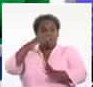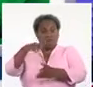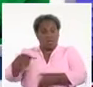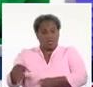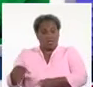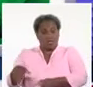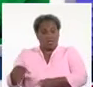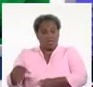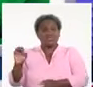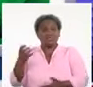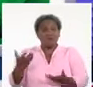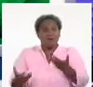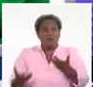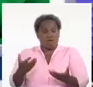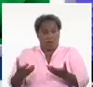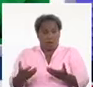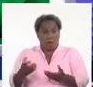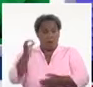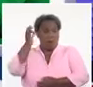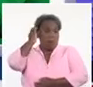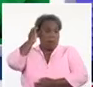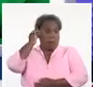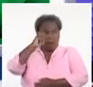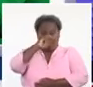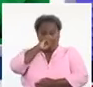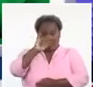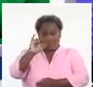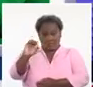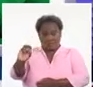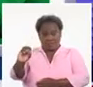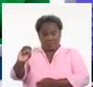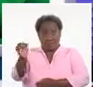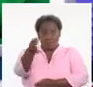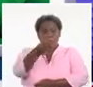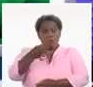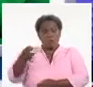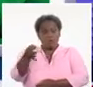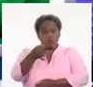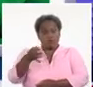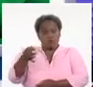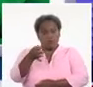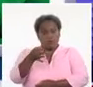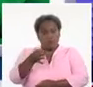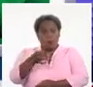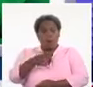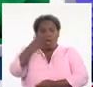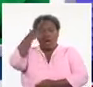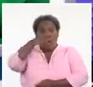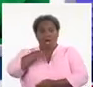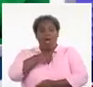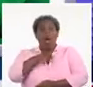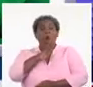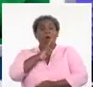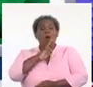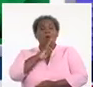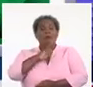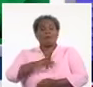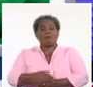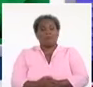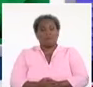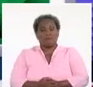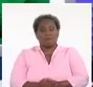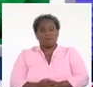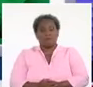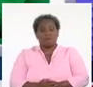Cienfuegos una paciente de 30 años de edad del municipio Aguada de Pasajeros, podemos decir